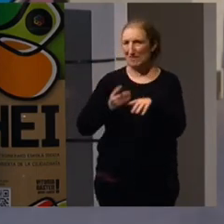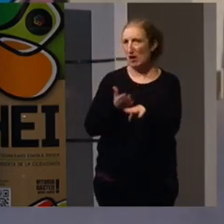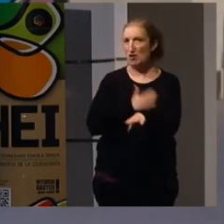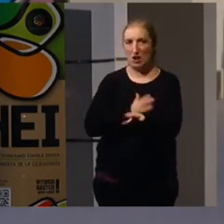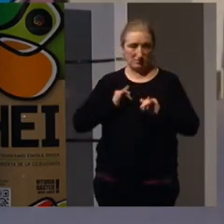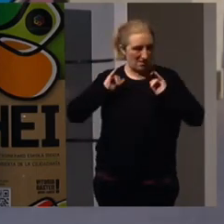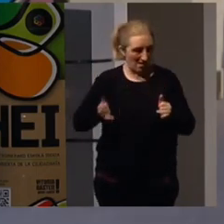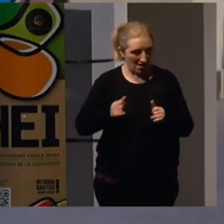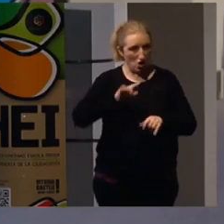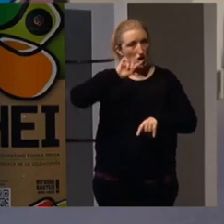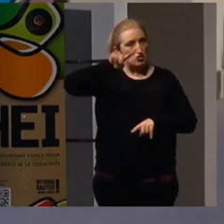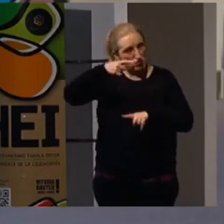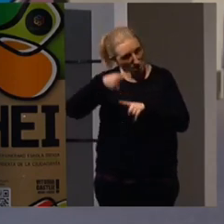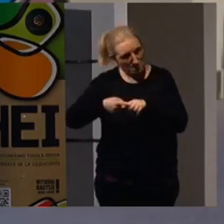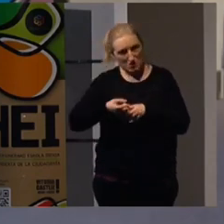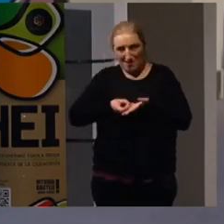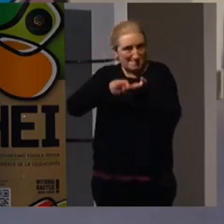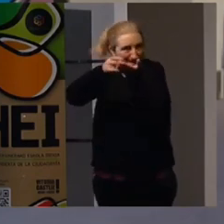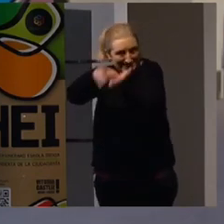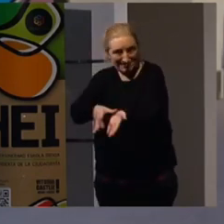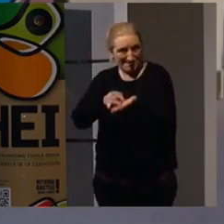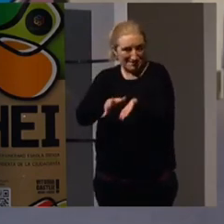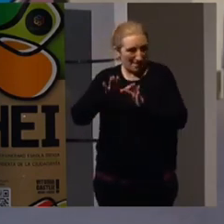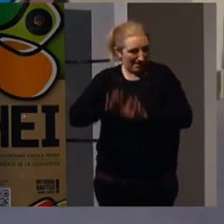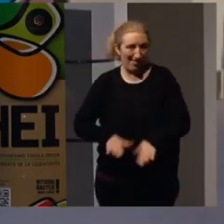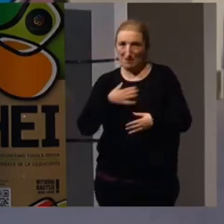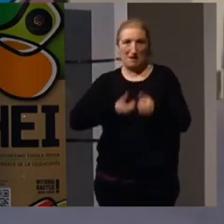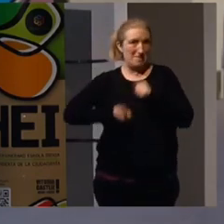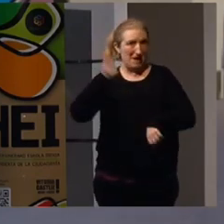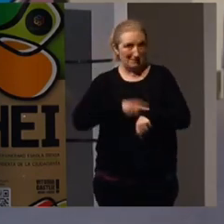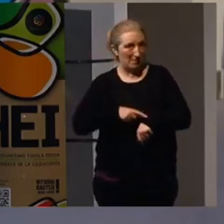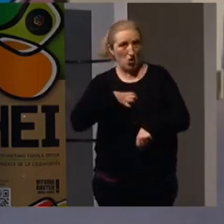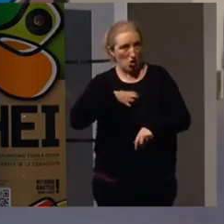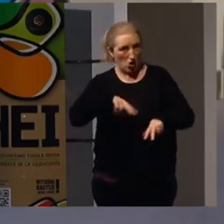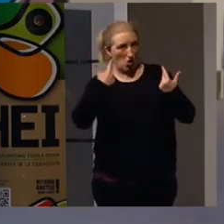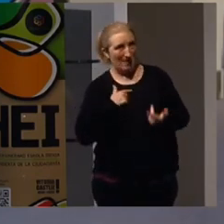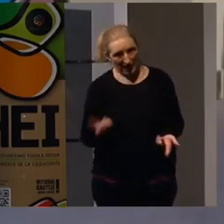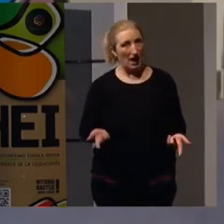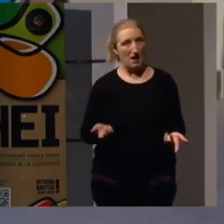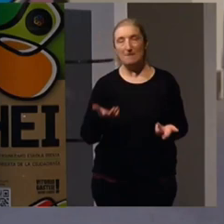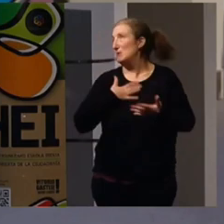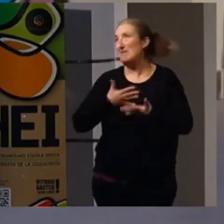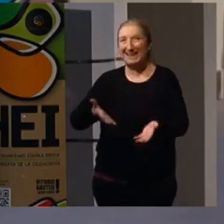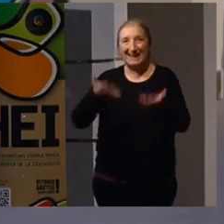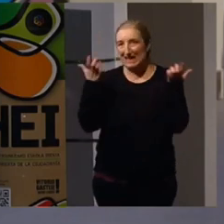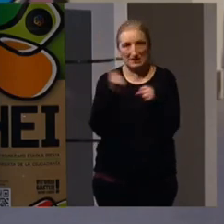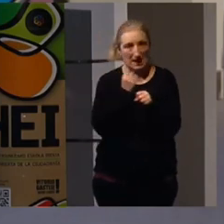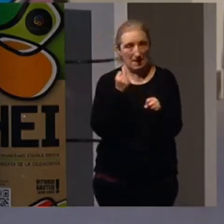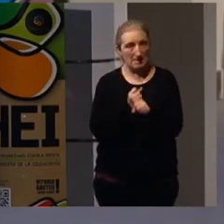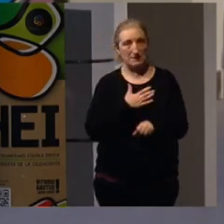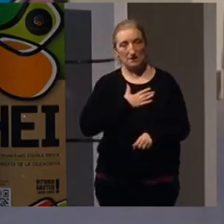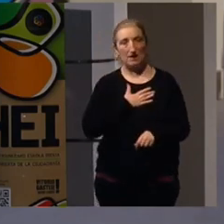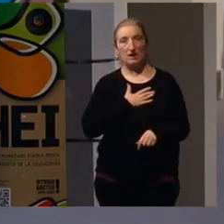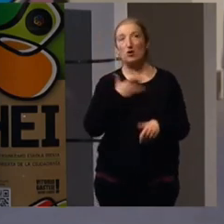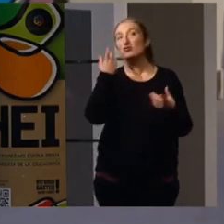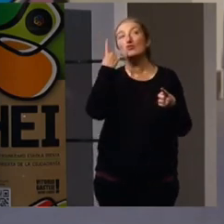antes de empezar y me iba 1 hora y media porque me echaba el de seguridad y porque no me dejaba quedarme más. Pero que, o sea, es que no es una cosa de que yo